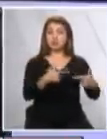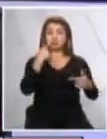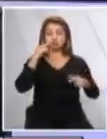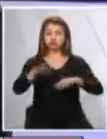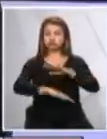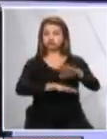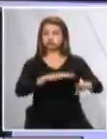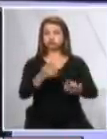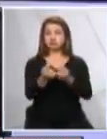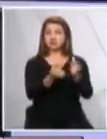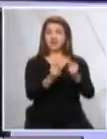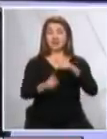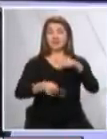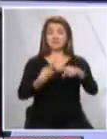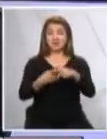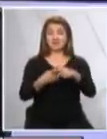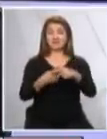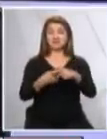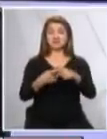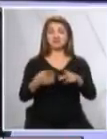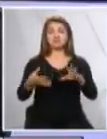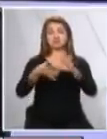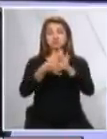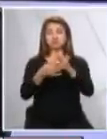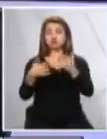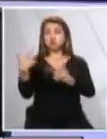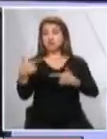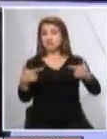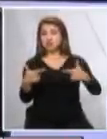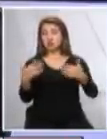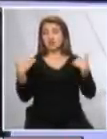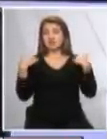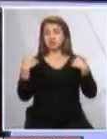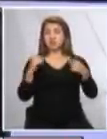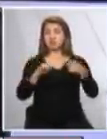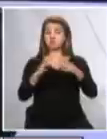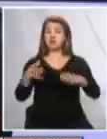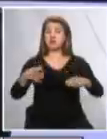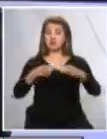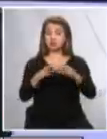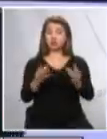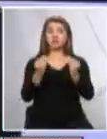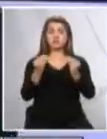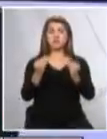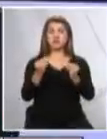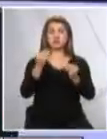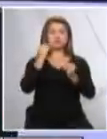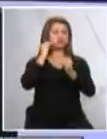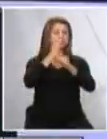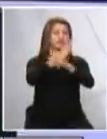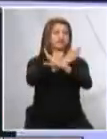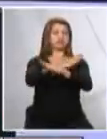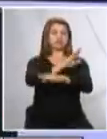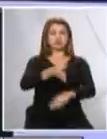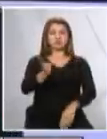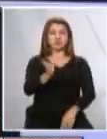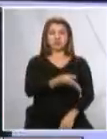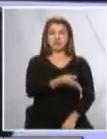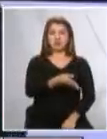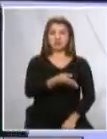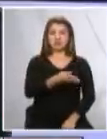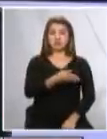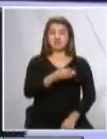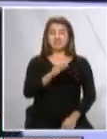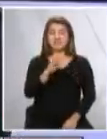irregularidades más la política, entendiéndola tal simplemente como el ejercicio de los partidos, bueno, obviamente no quieren saber nada de todo esto. Entonces hoy